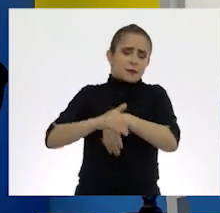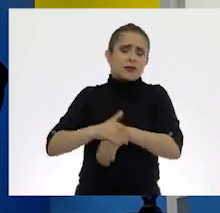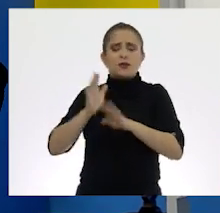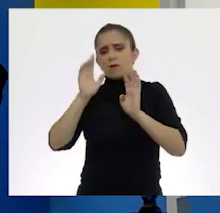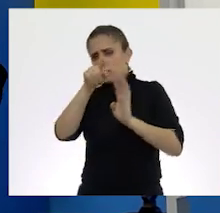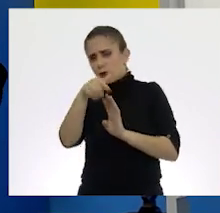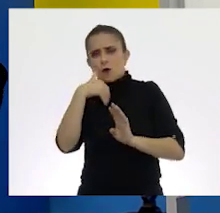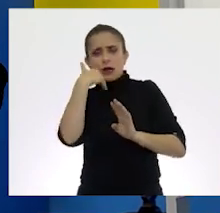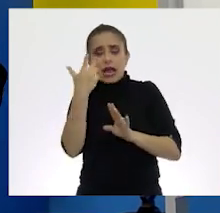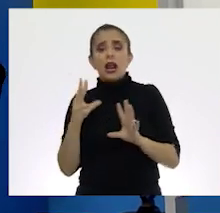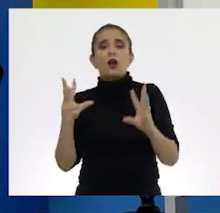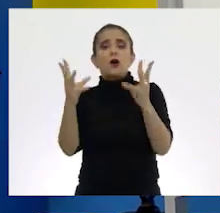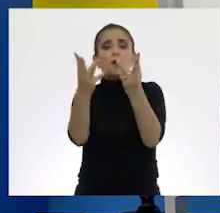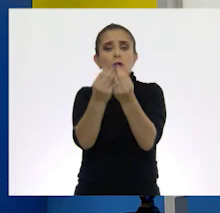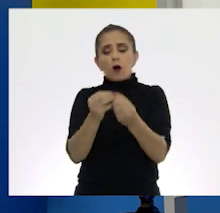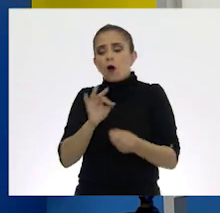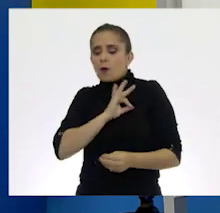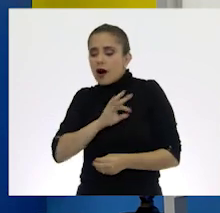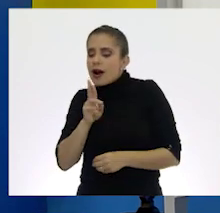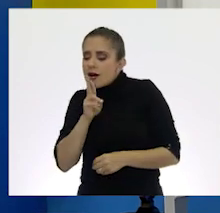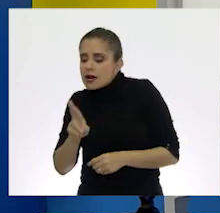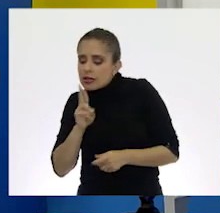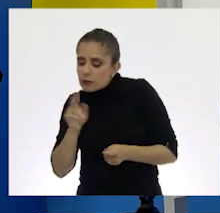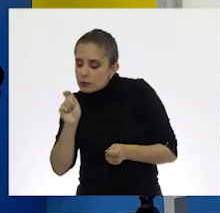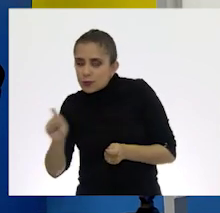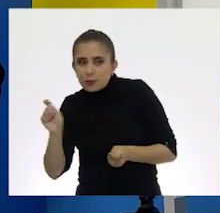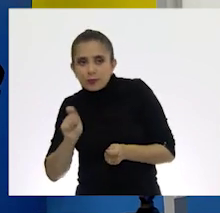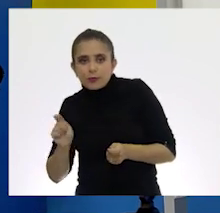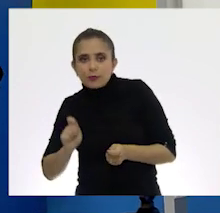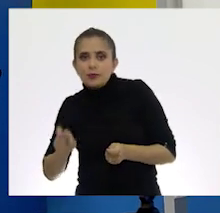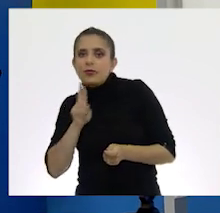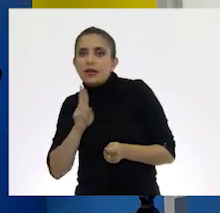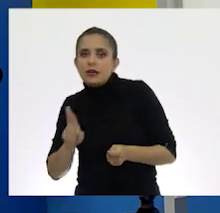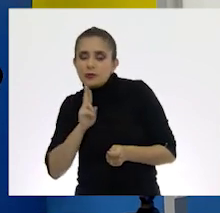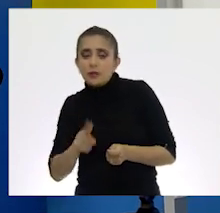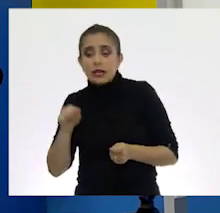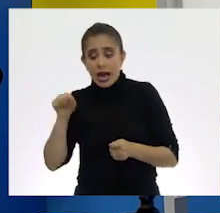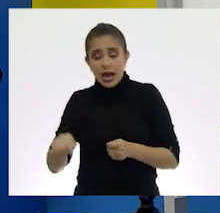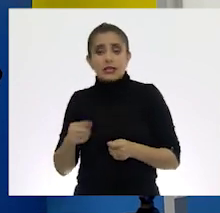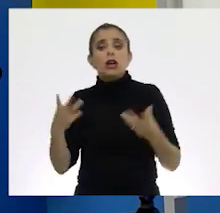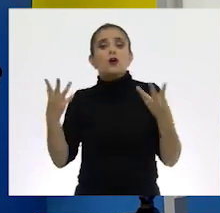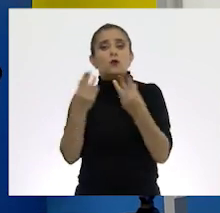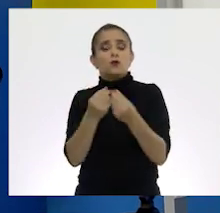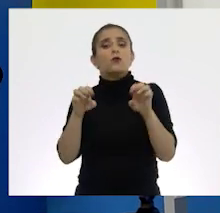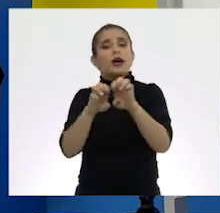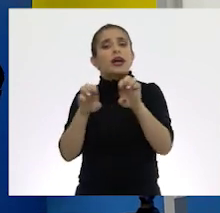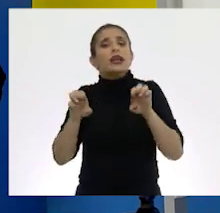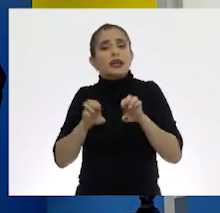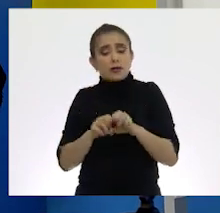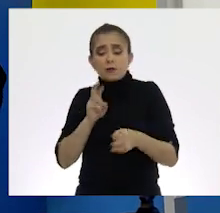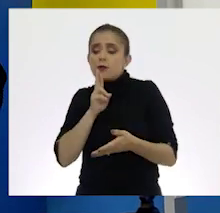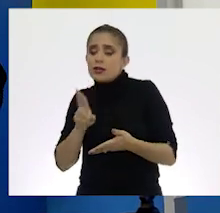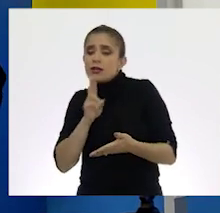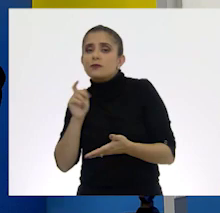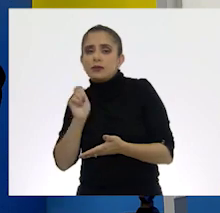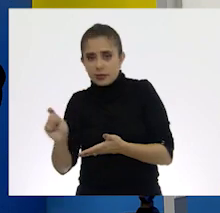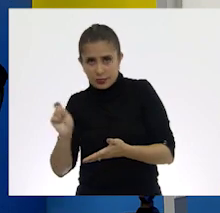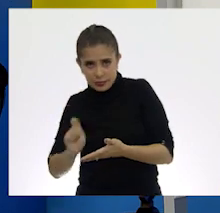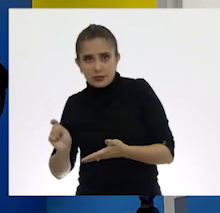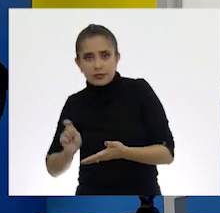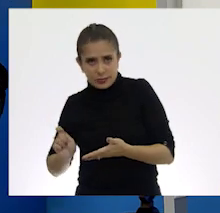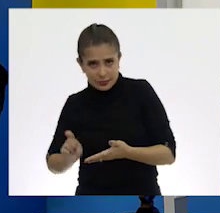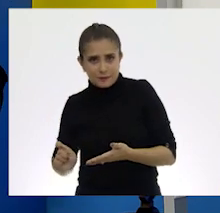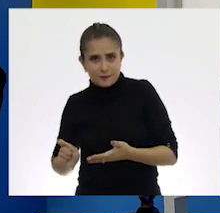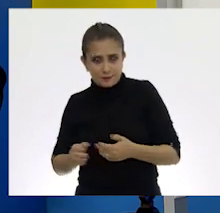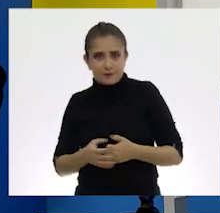familiares, juntos puedan resolver este desafío. La idea es que se trabaje en equipo. Como ya lo he dicho en otras ocasiones, en el